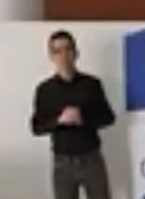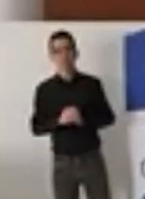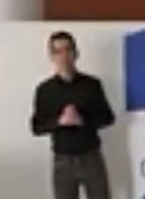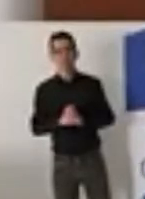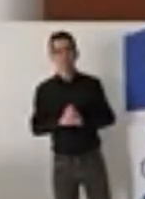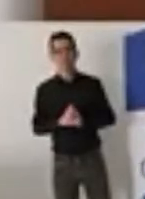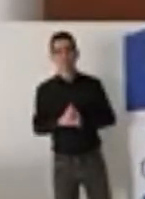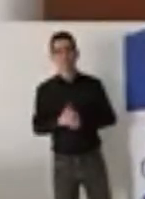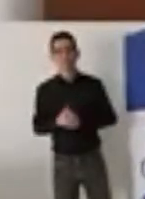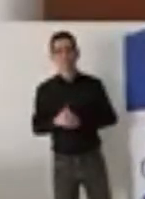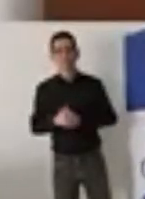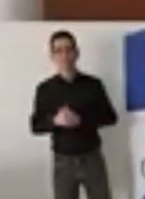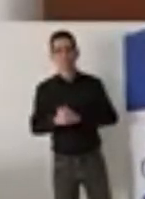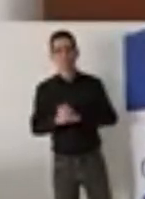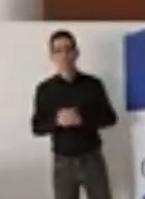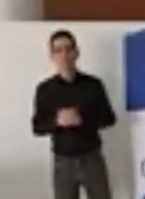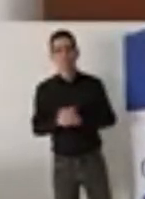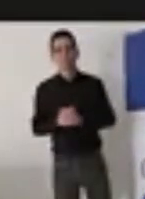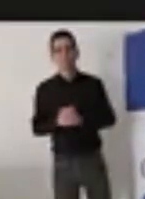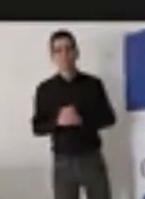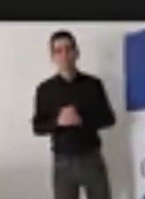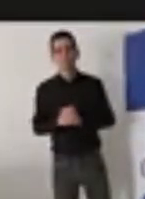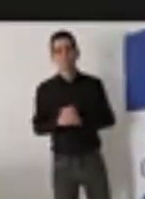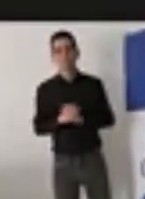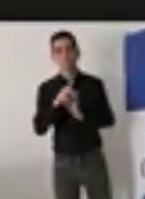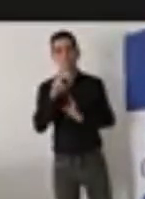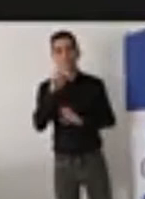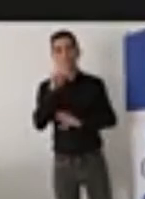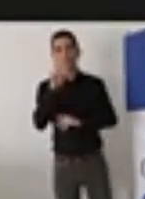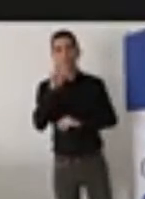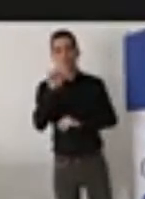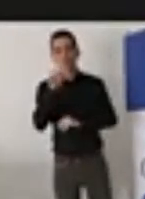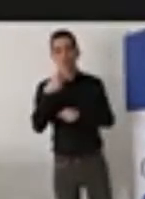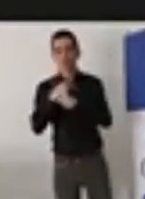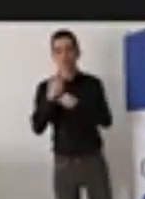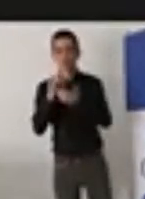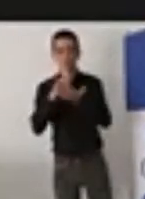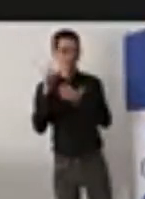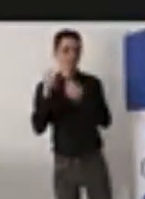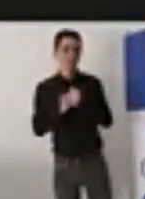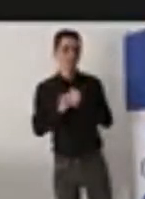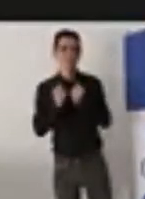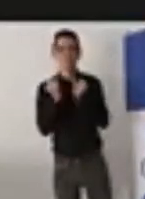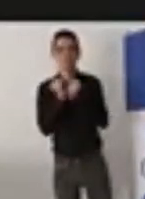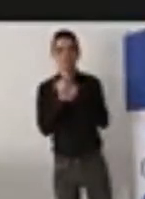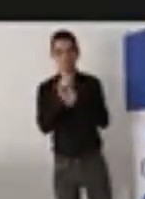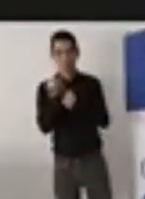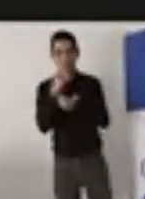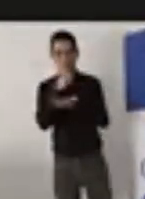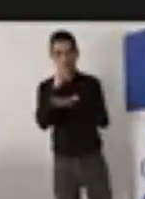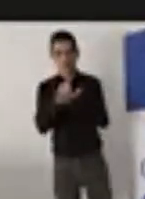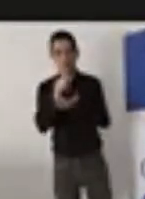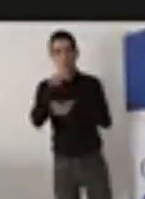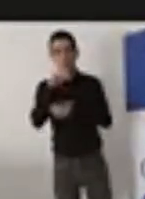Vale, Dorian, muchísimas gracias a ti también por la invitación y saludar el trabajo que están haciendo desde la oficina en Montevideo, que es maravilloso para América